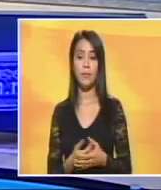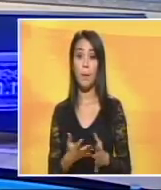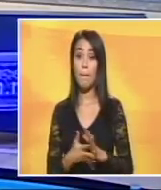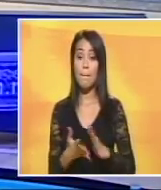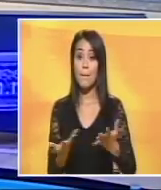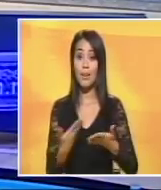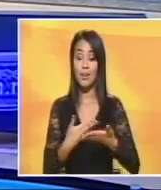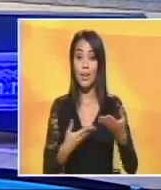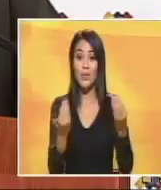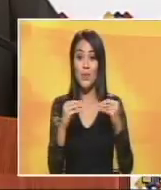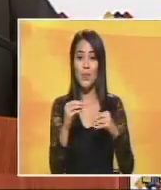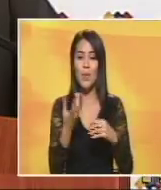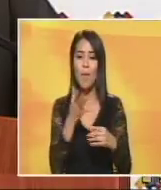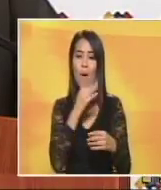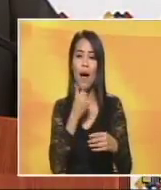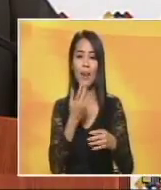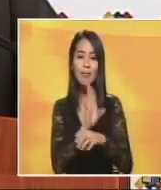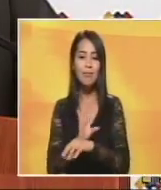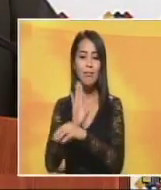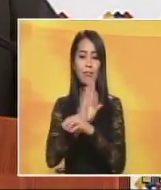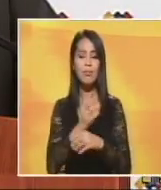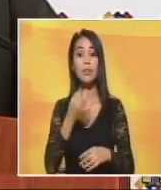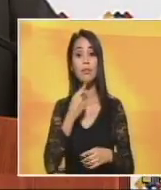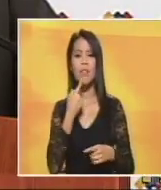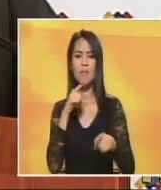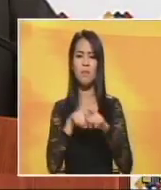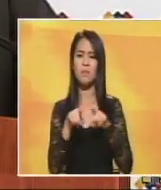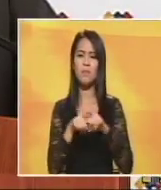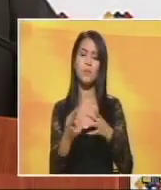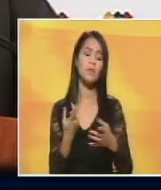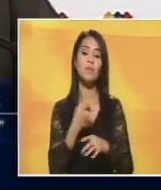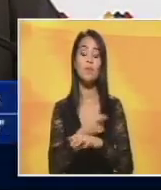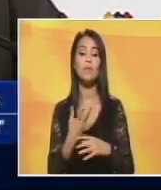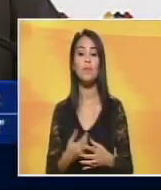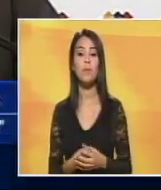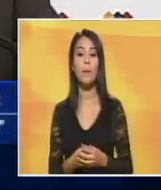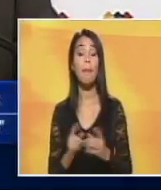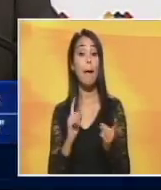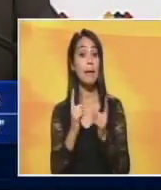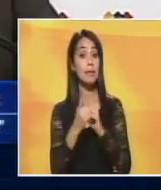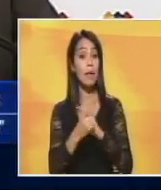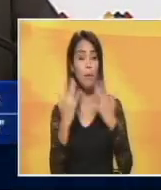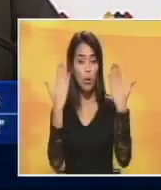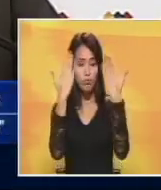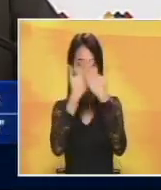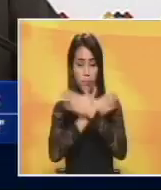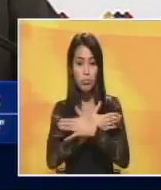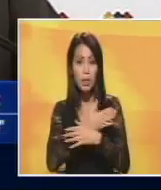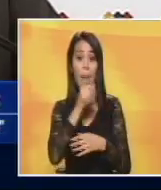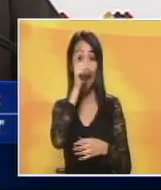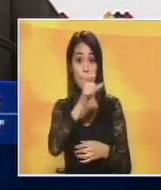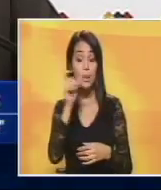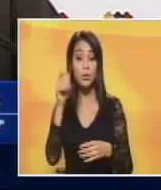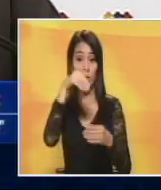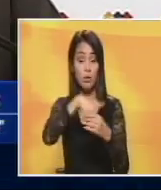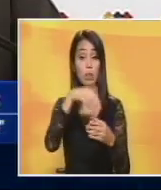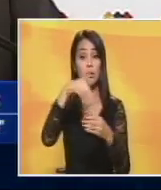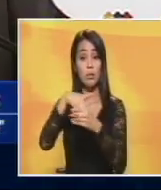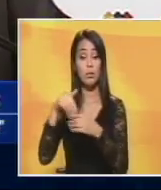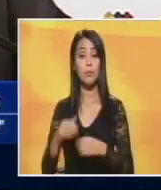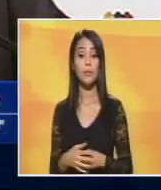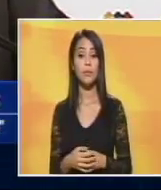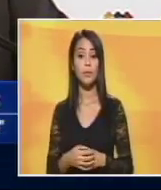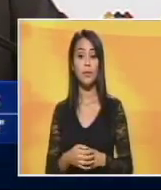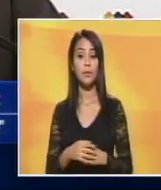reúnen las condiciones de seguridad. Rondón criticó la acción argumentando que los cambios pueden generar confusión en la población, por eso exhortó a los